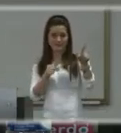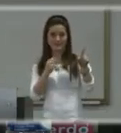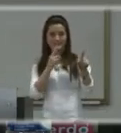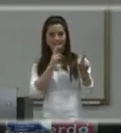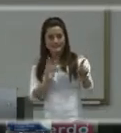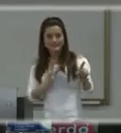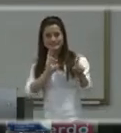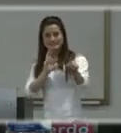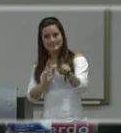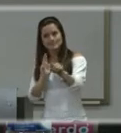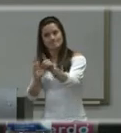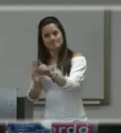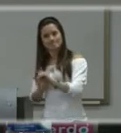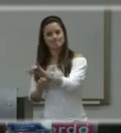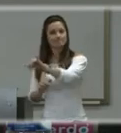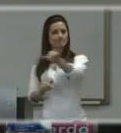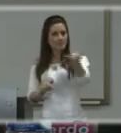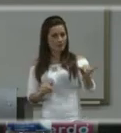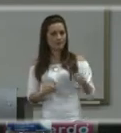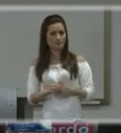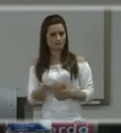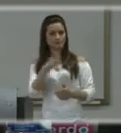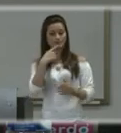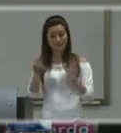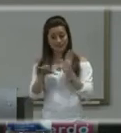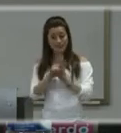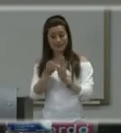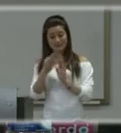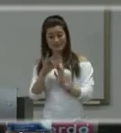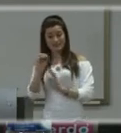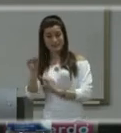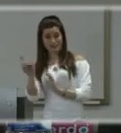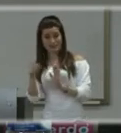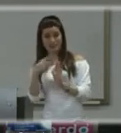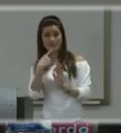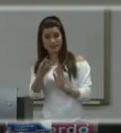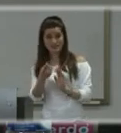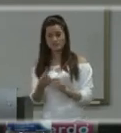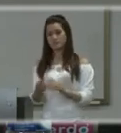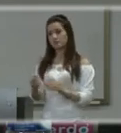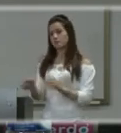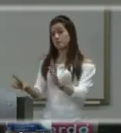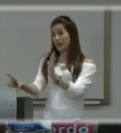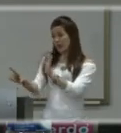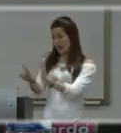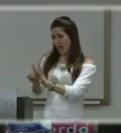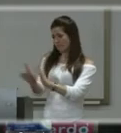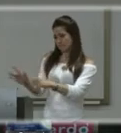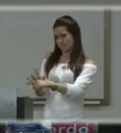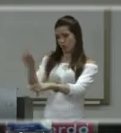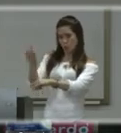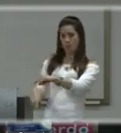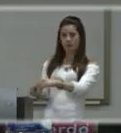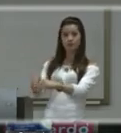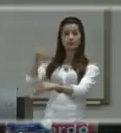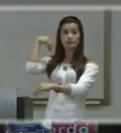vio casos de lo que la Ley 1306 llama la rehabilitación del interdicto.